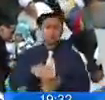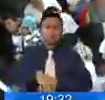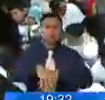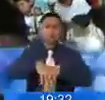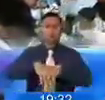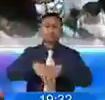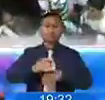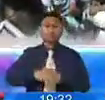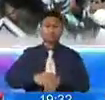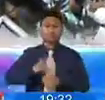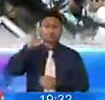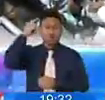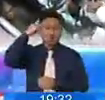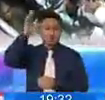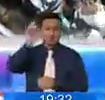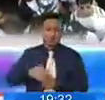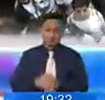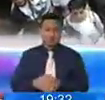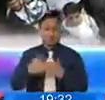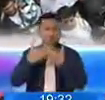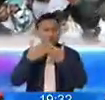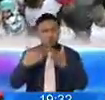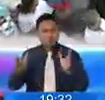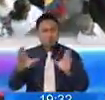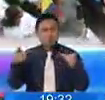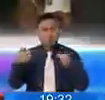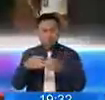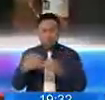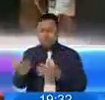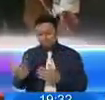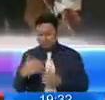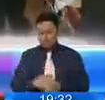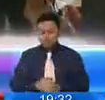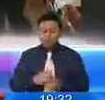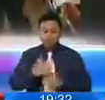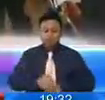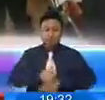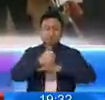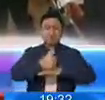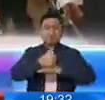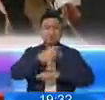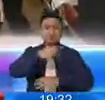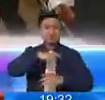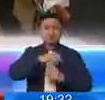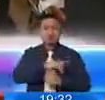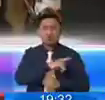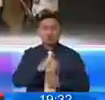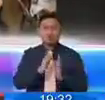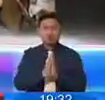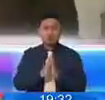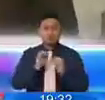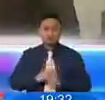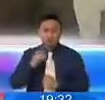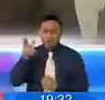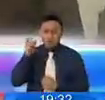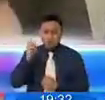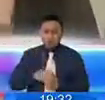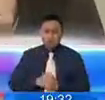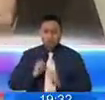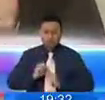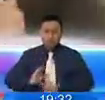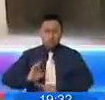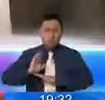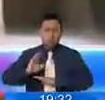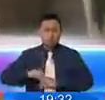la gobernación. Aquí las puertas se abrieron para recibir a una comisión. Las autoridades provinciales escucharon las peticiones y se